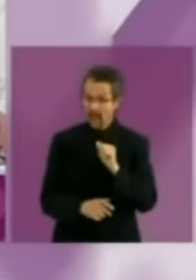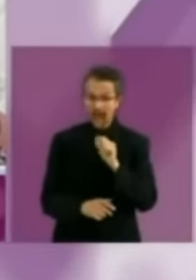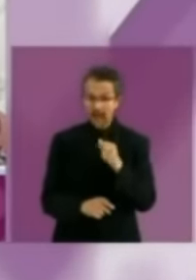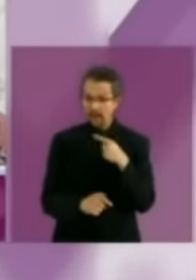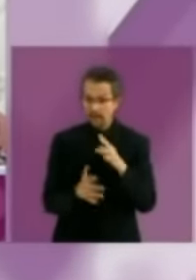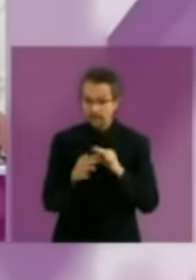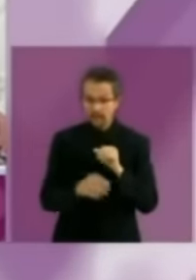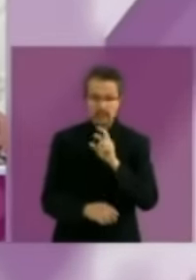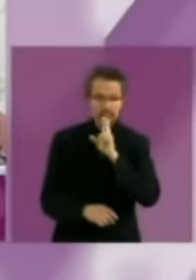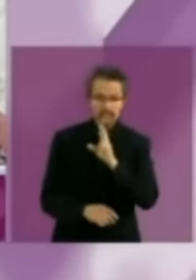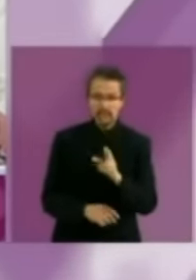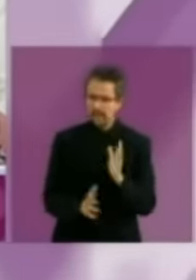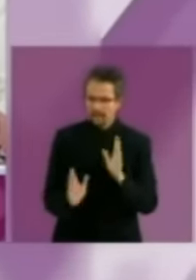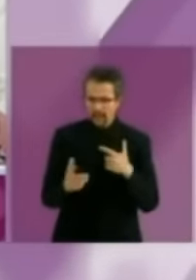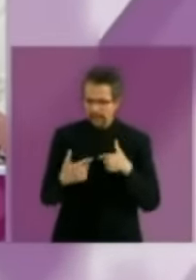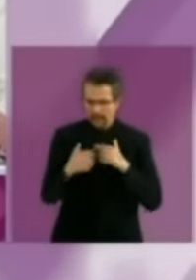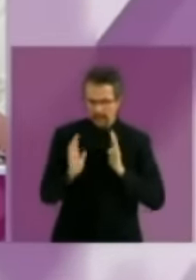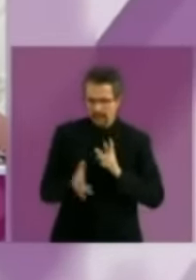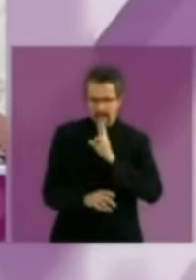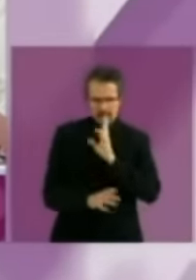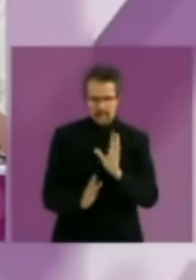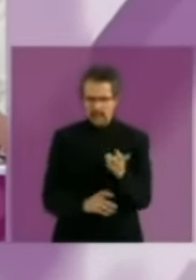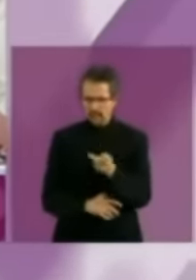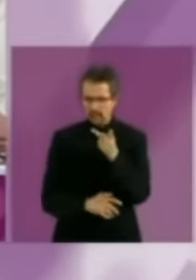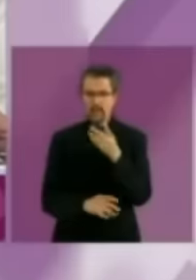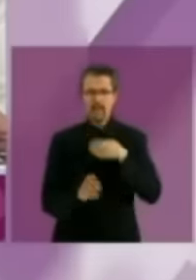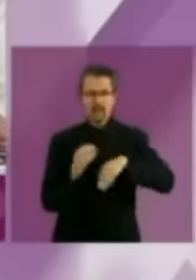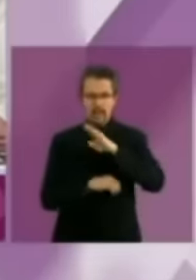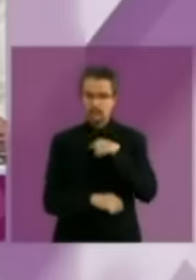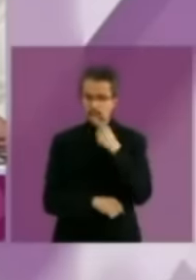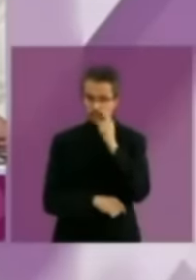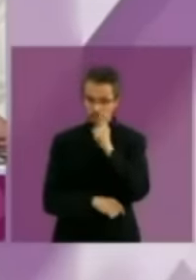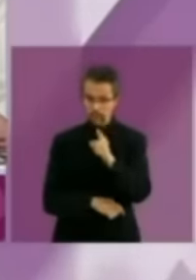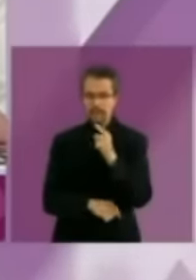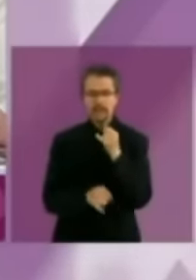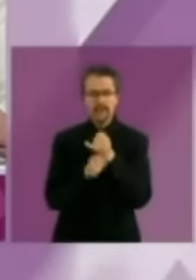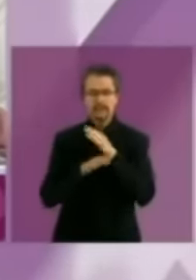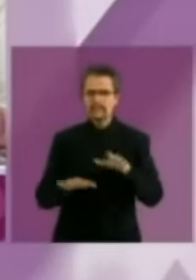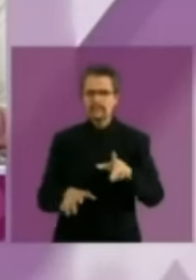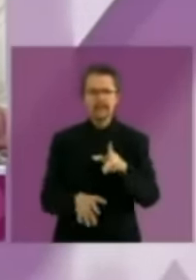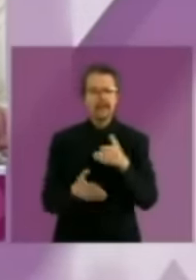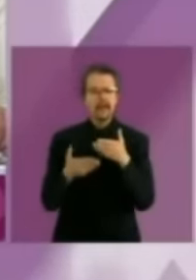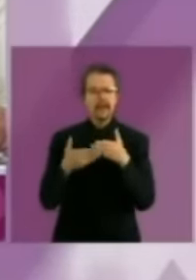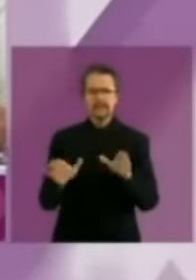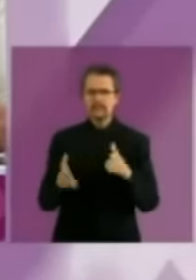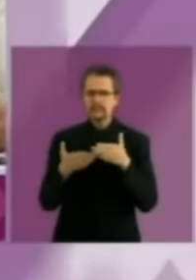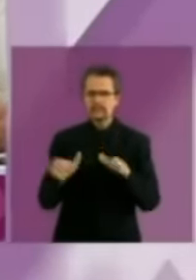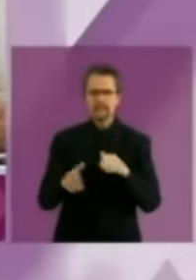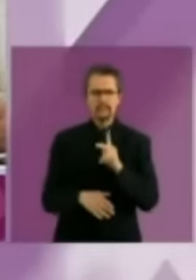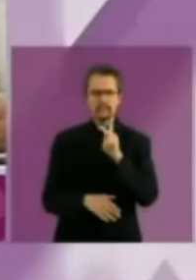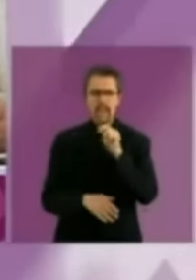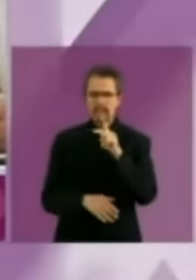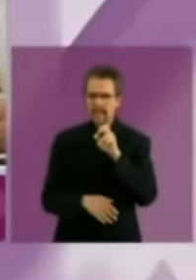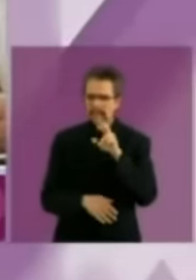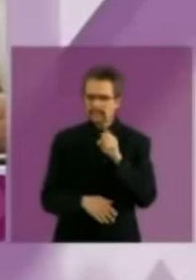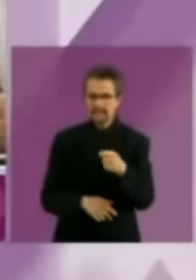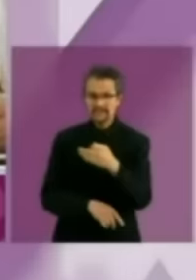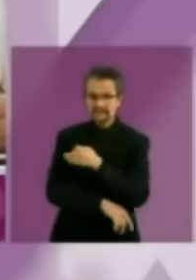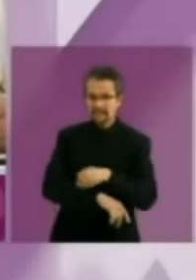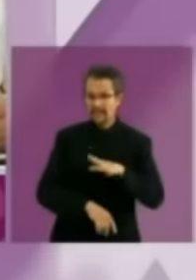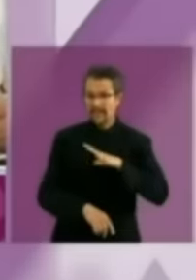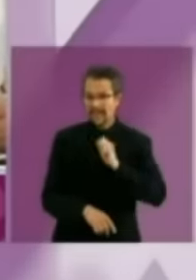tiene un proyecto de país, sino simples ocurrencias para vender una cosa hueca.